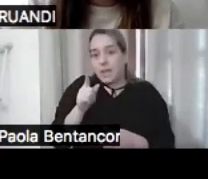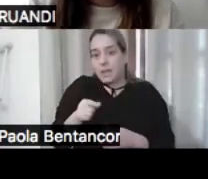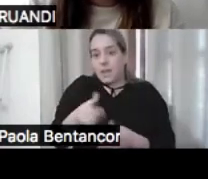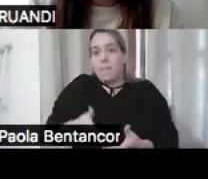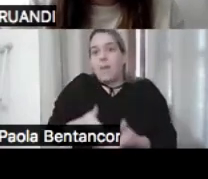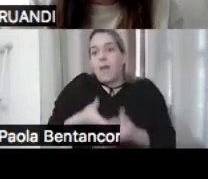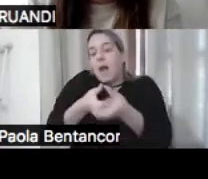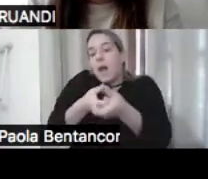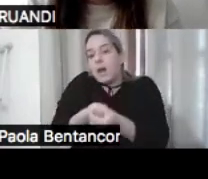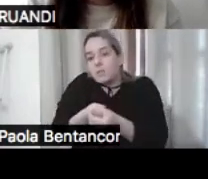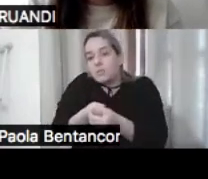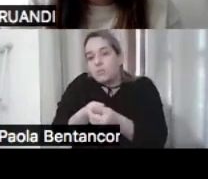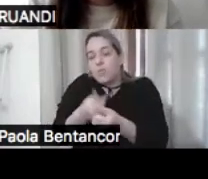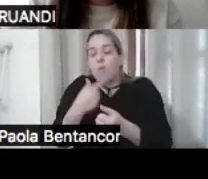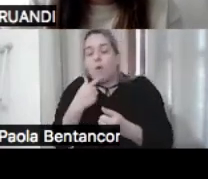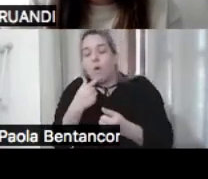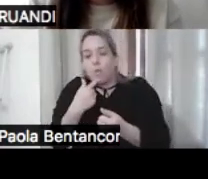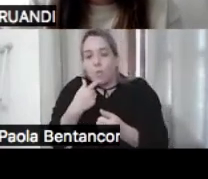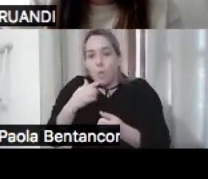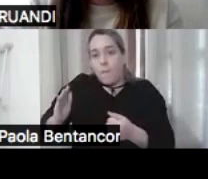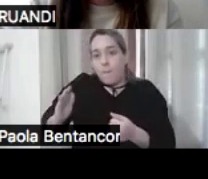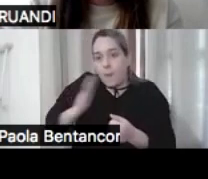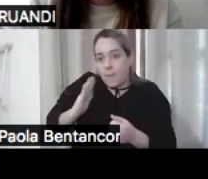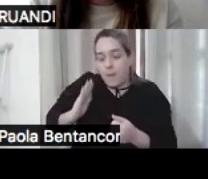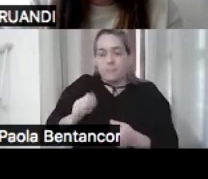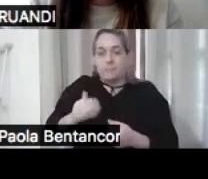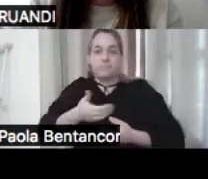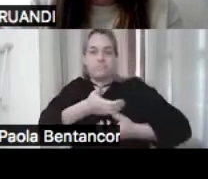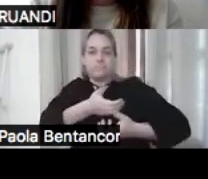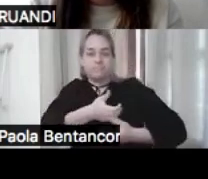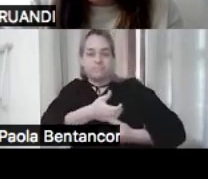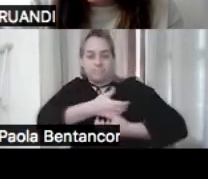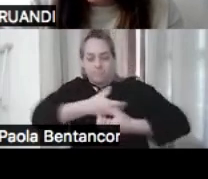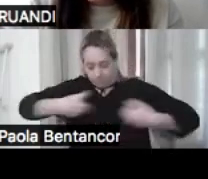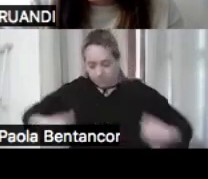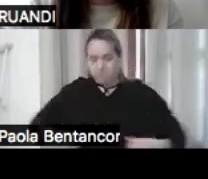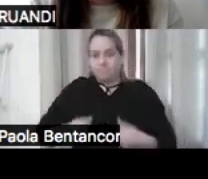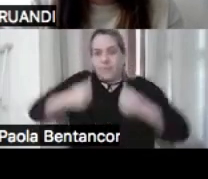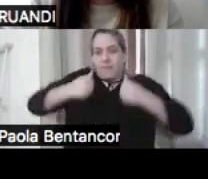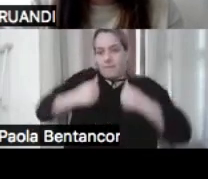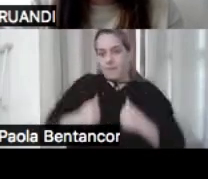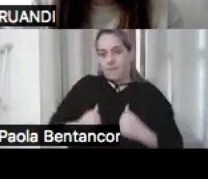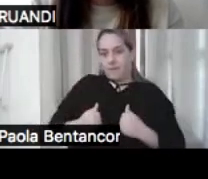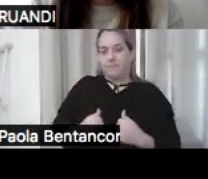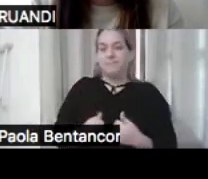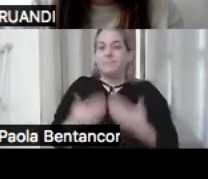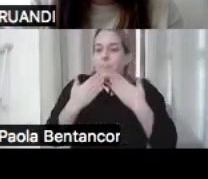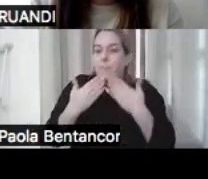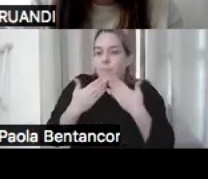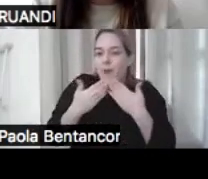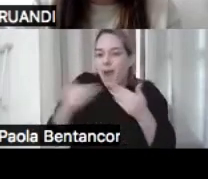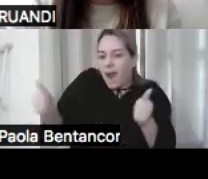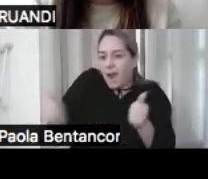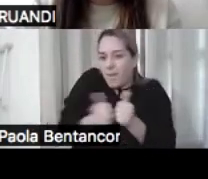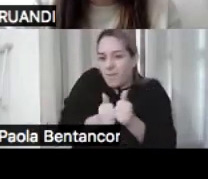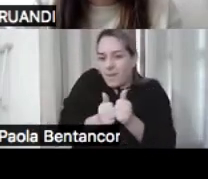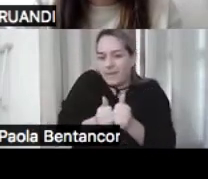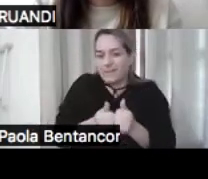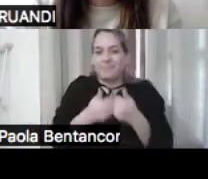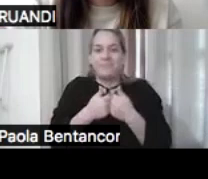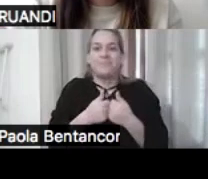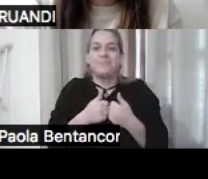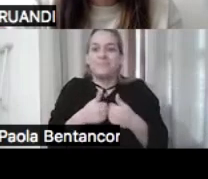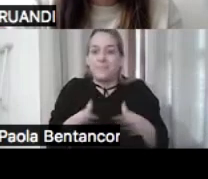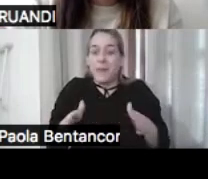ergonómico. Así que bienvenida, Fernanda, gracias por estar aquí y cuando quieras puedes comenzar.